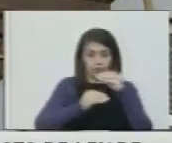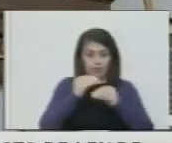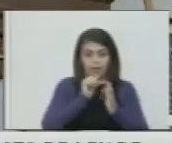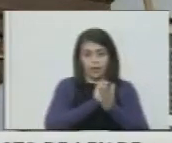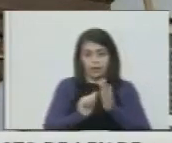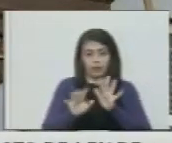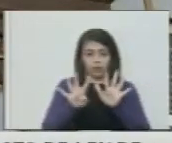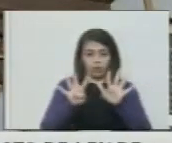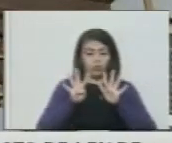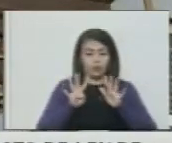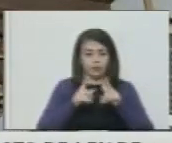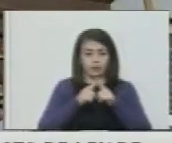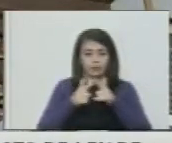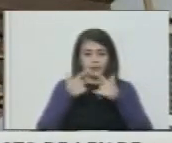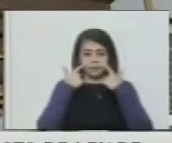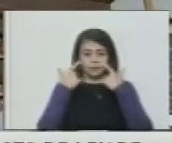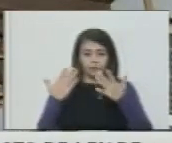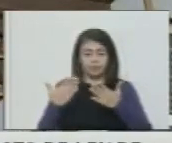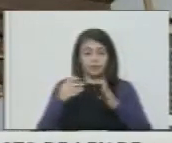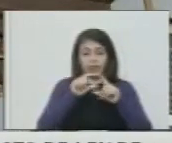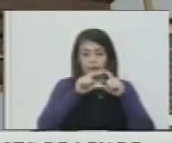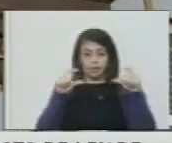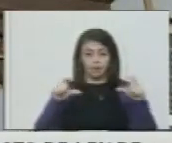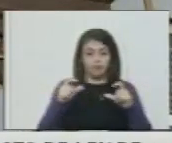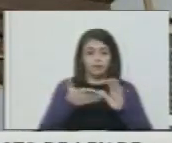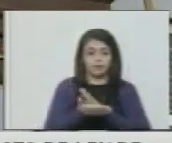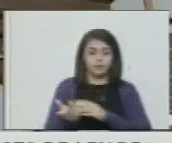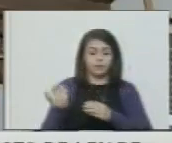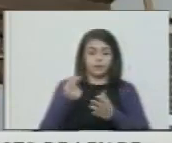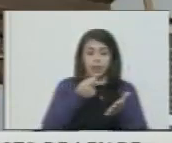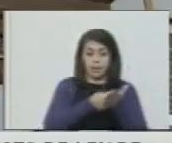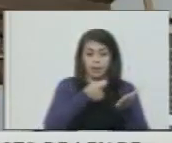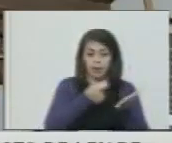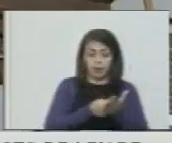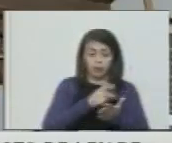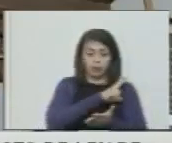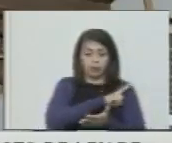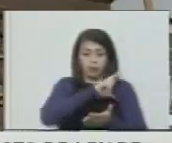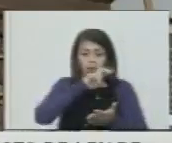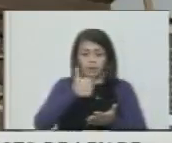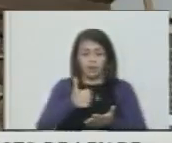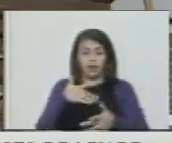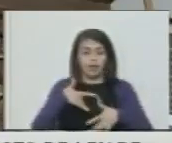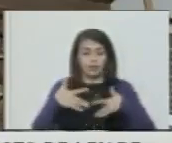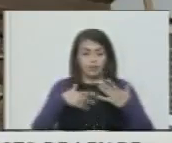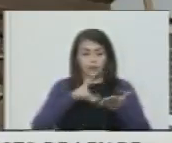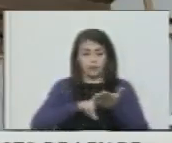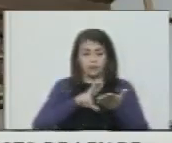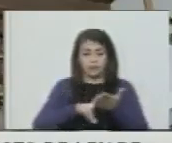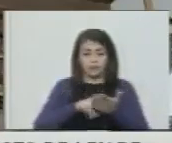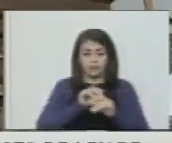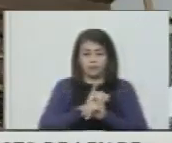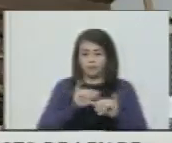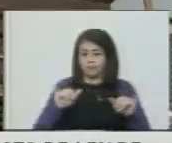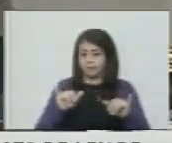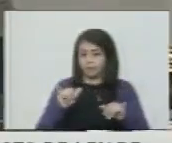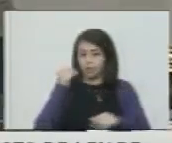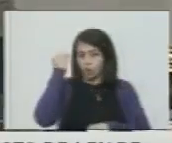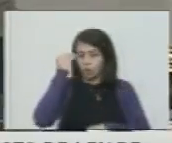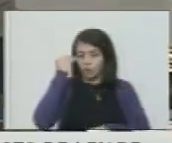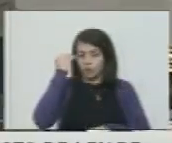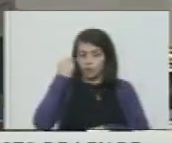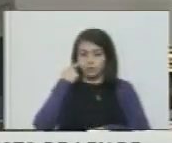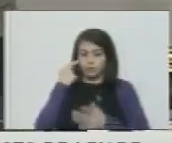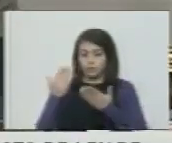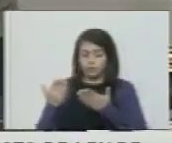epígrafe correspondiente al artículo 9 en los términos siguientes. Epígrafe, ingresos de la superintendencia de la actividad aseguradora.